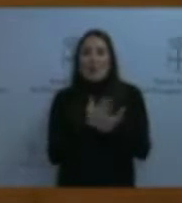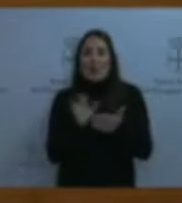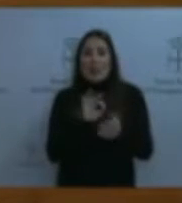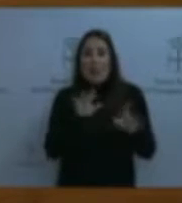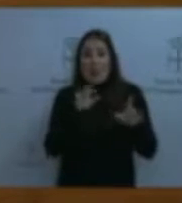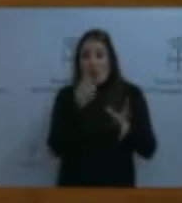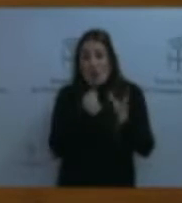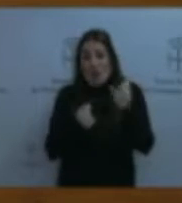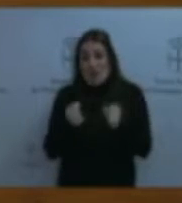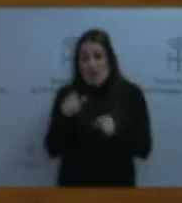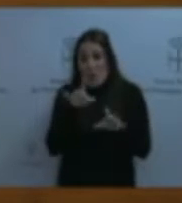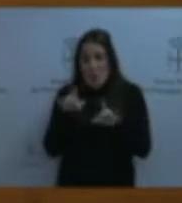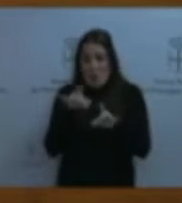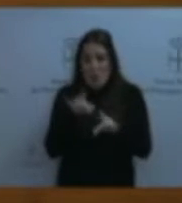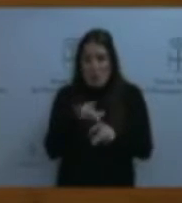polvo.